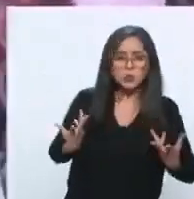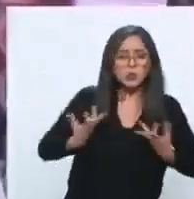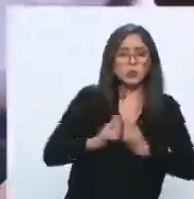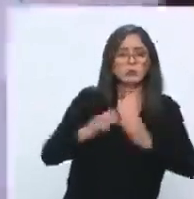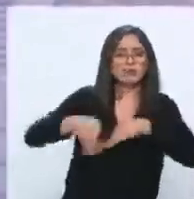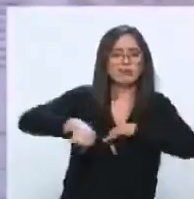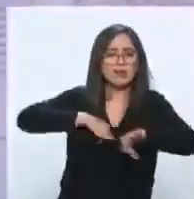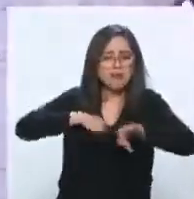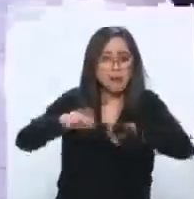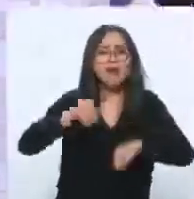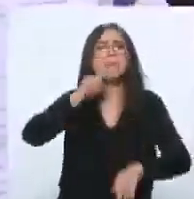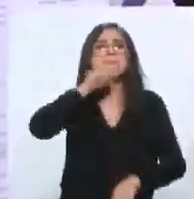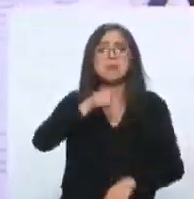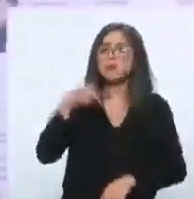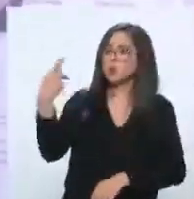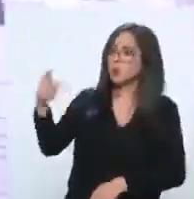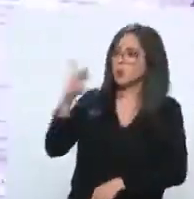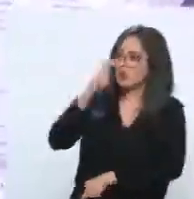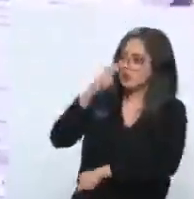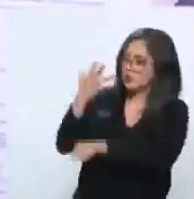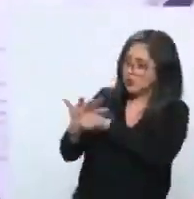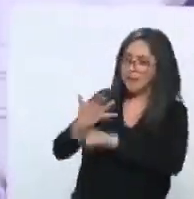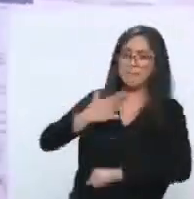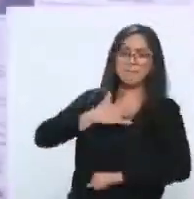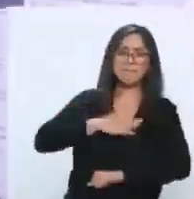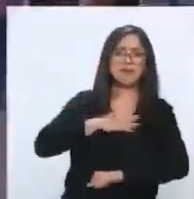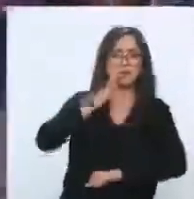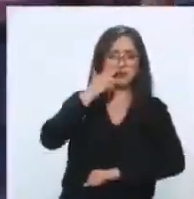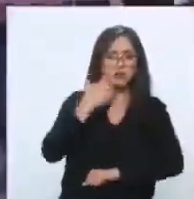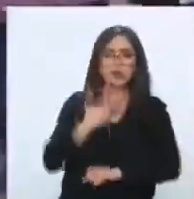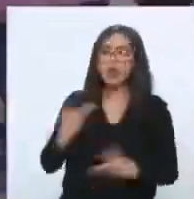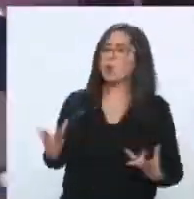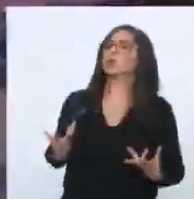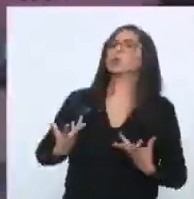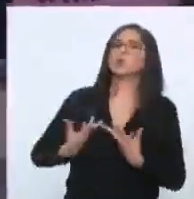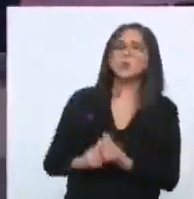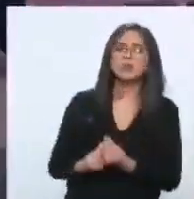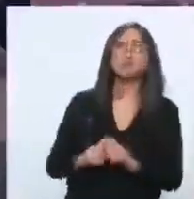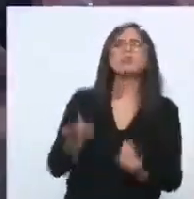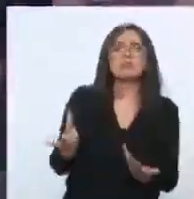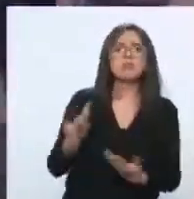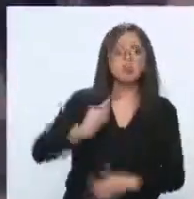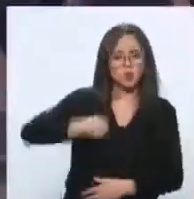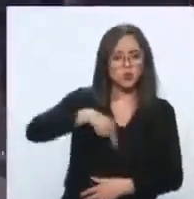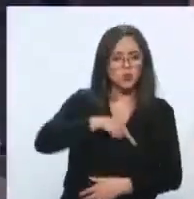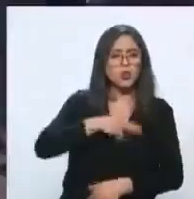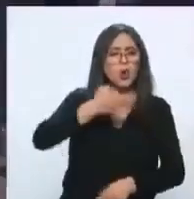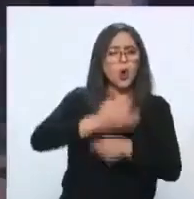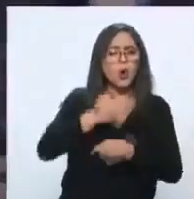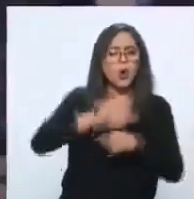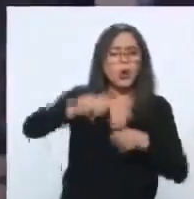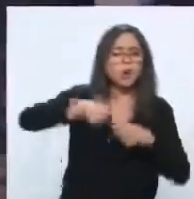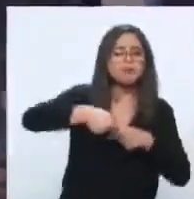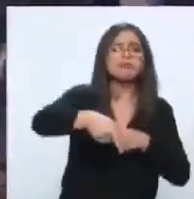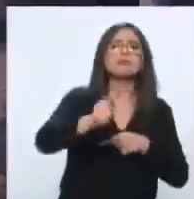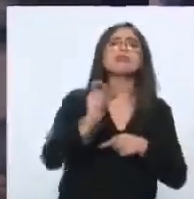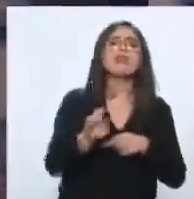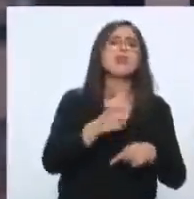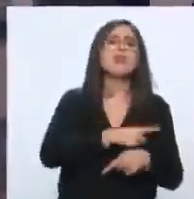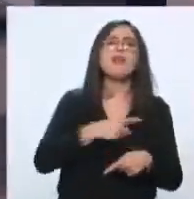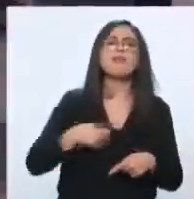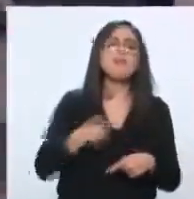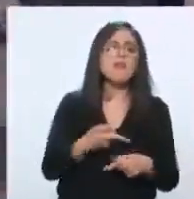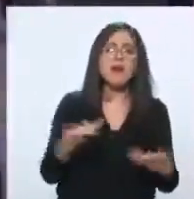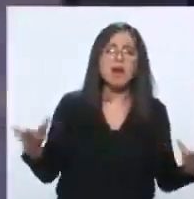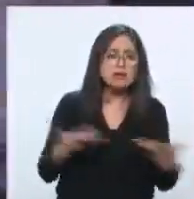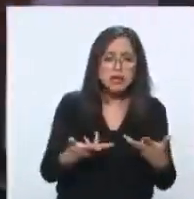que compartir ciertas atribuciones, y creo que uno de los retos que también tenemos enfrente de nosotros es ampliar